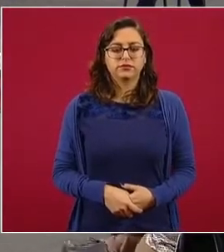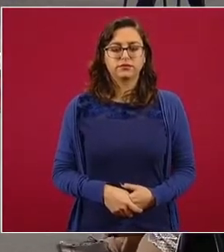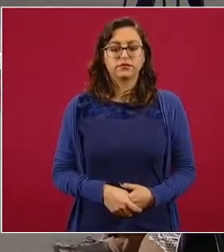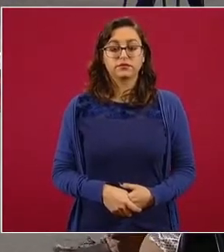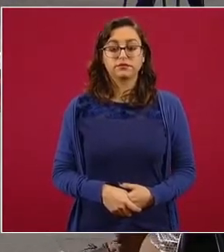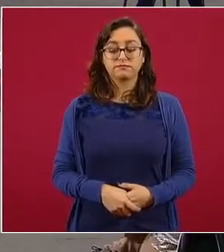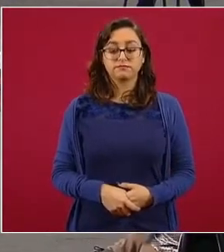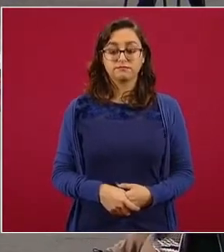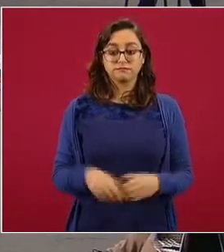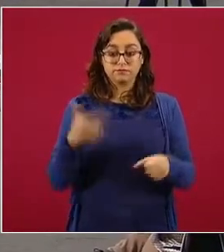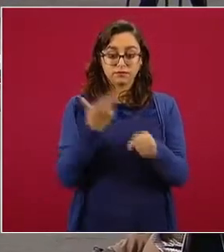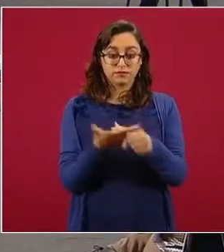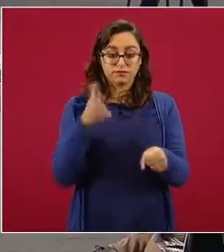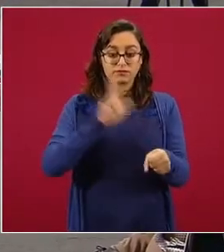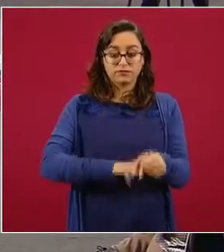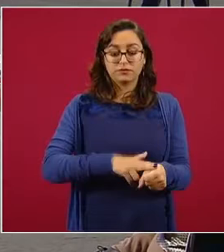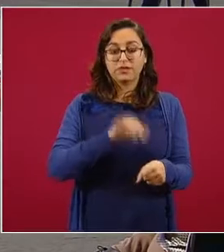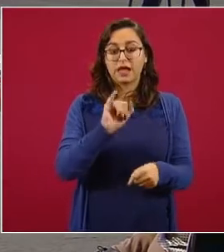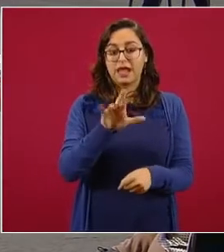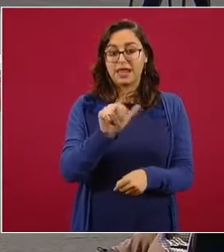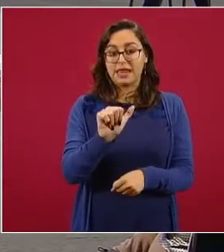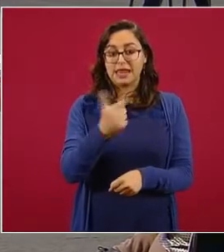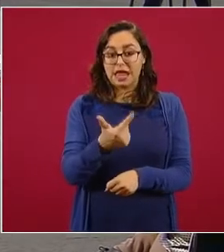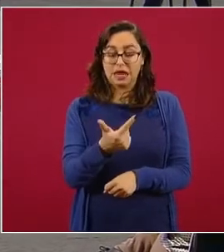70% de ocupación general.